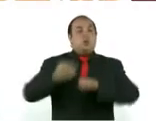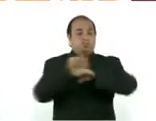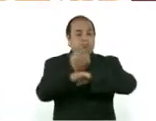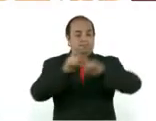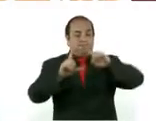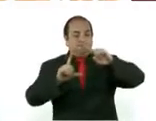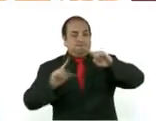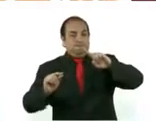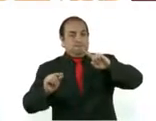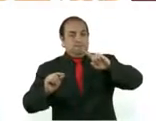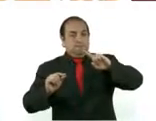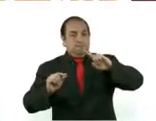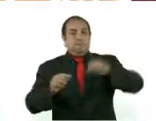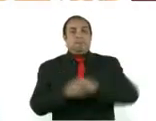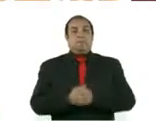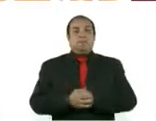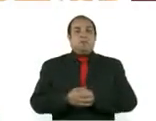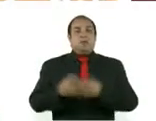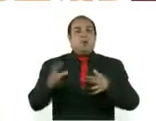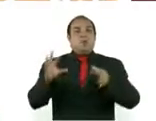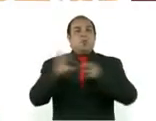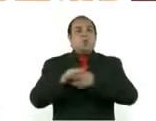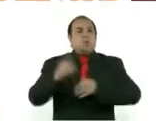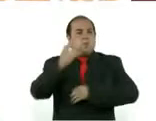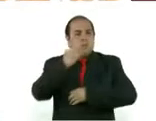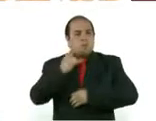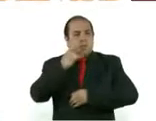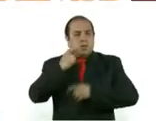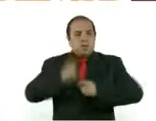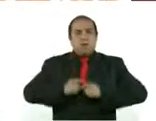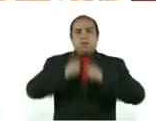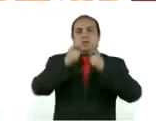para poder dar esta pensión de carácter universal.